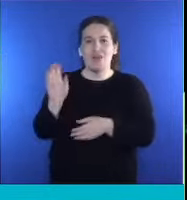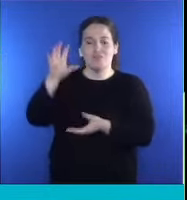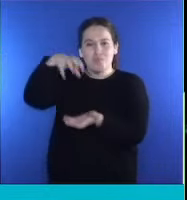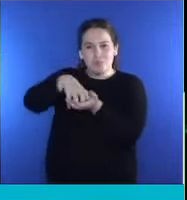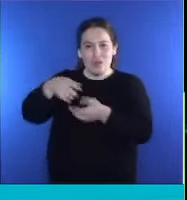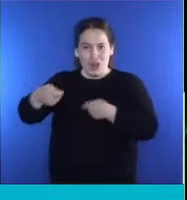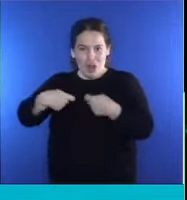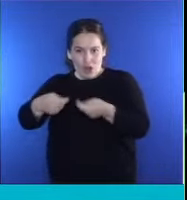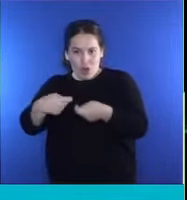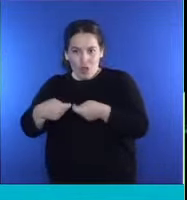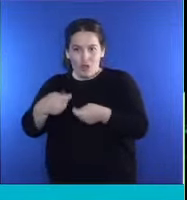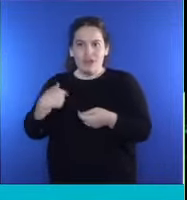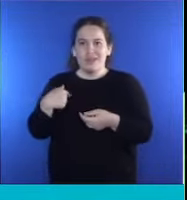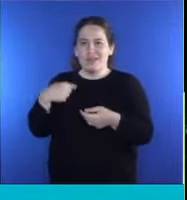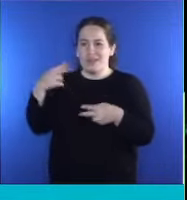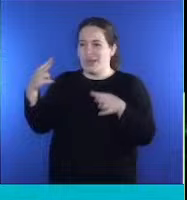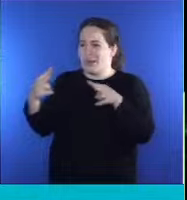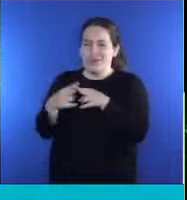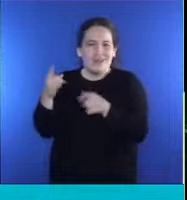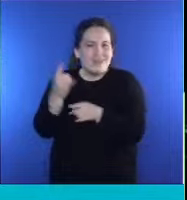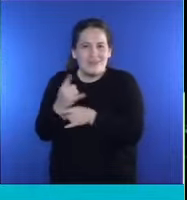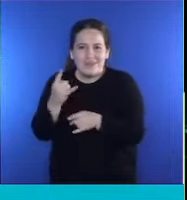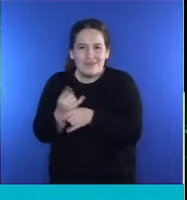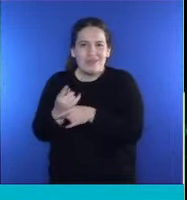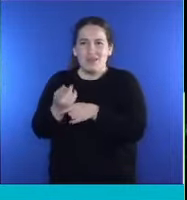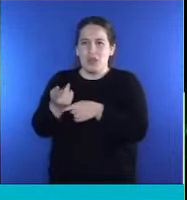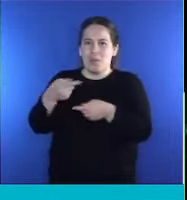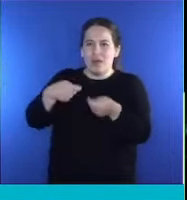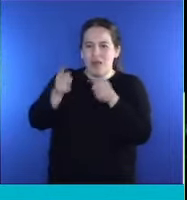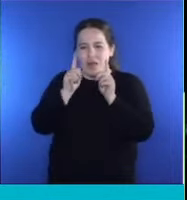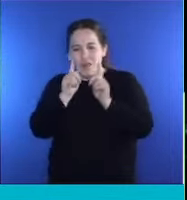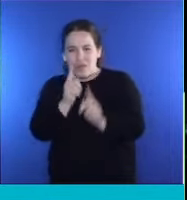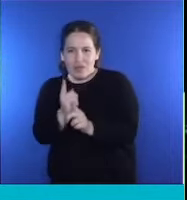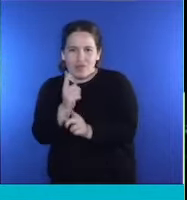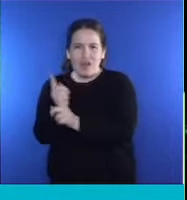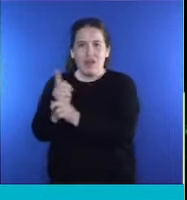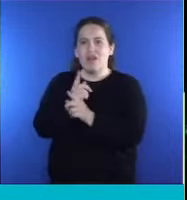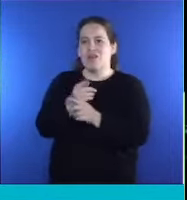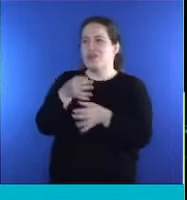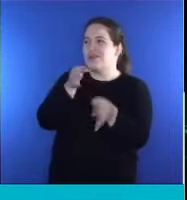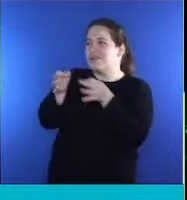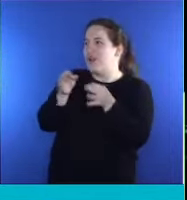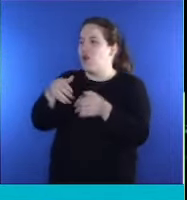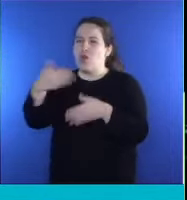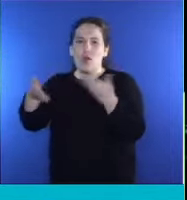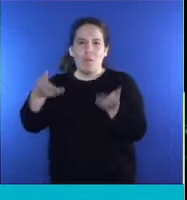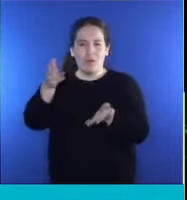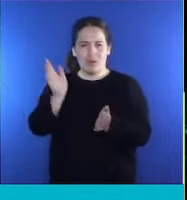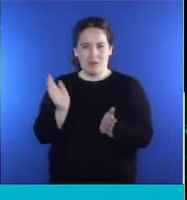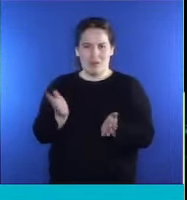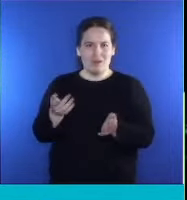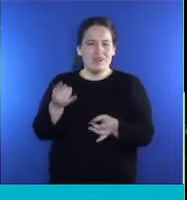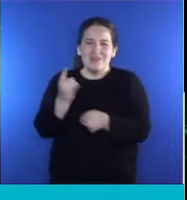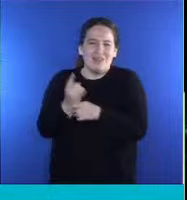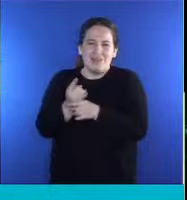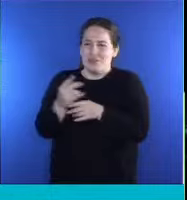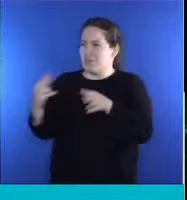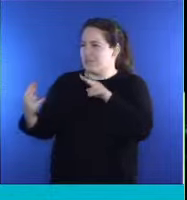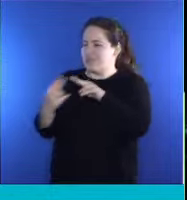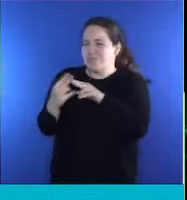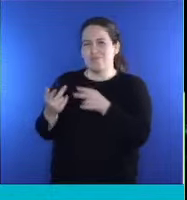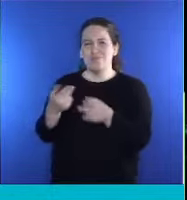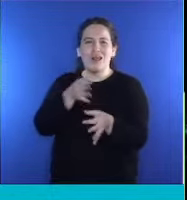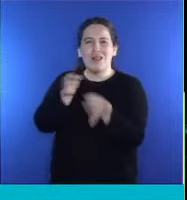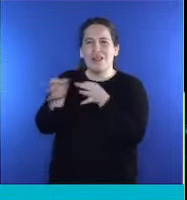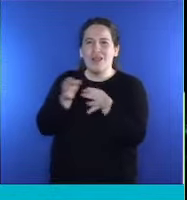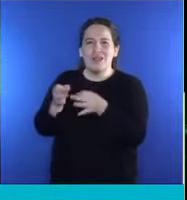y no encontrarlo atendiendo o en la esquina Charlando con los vecinos y enseguida te ponías a charlar con él ir